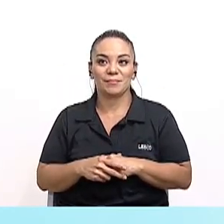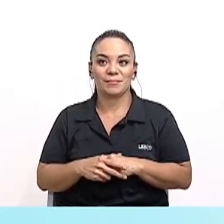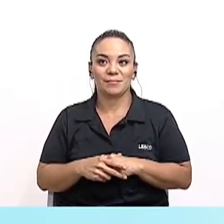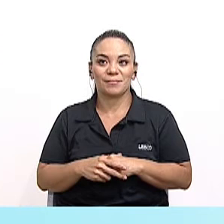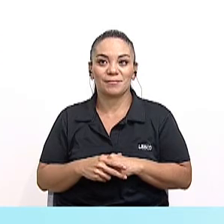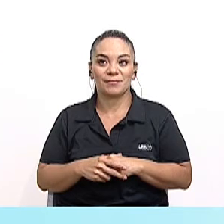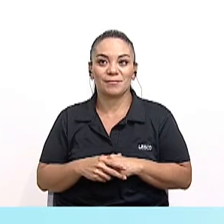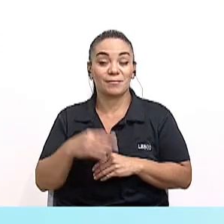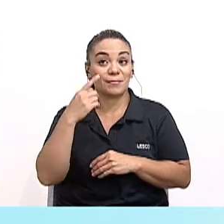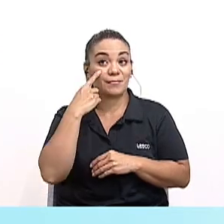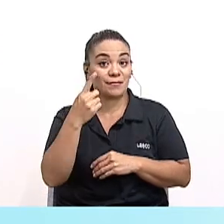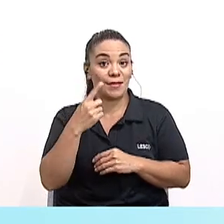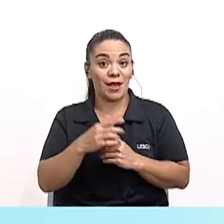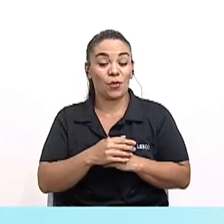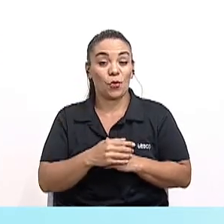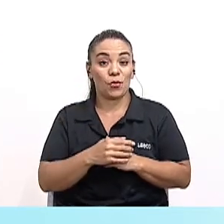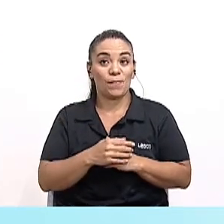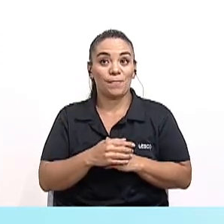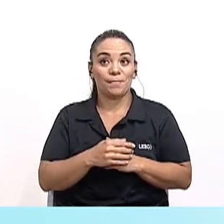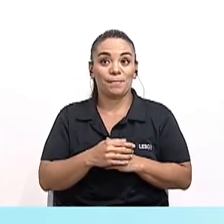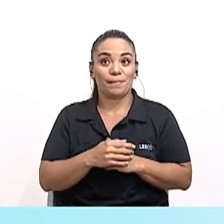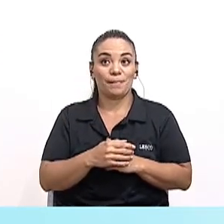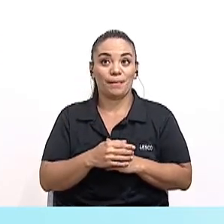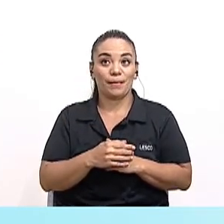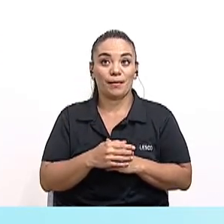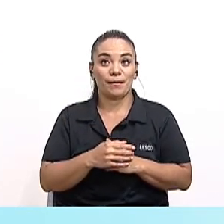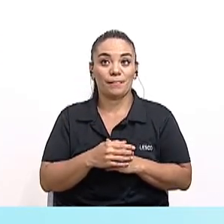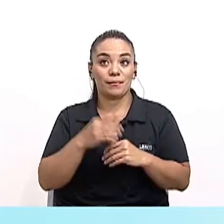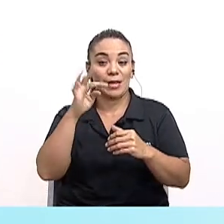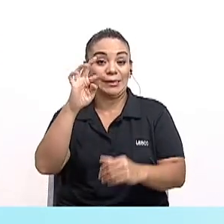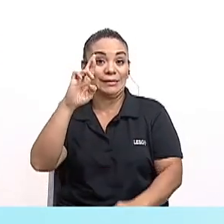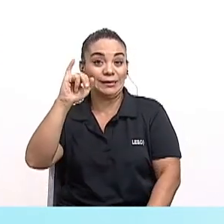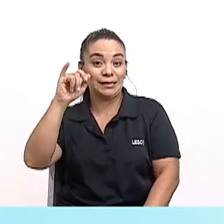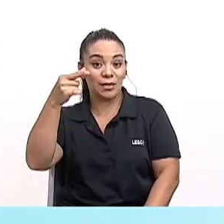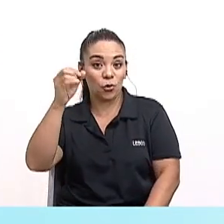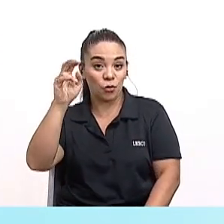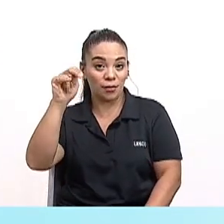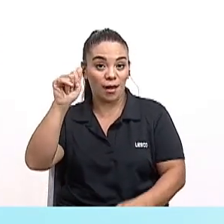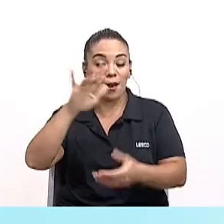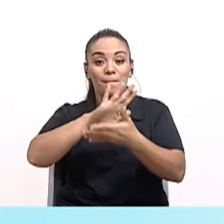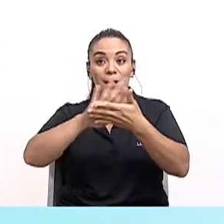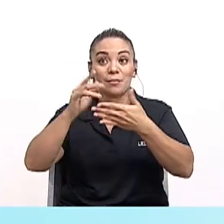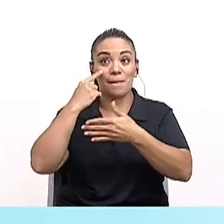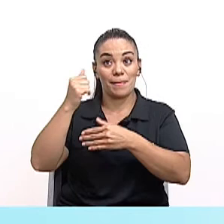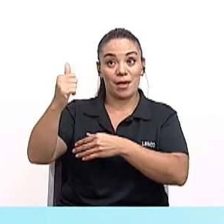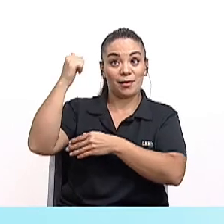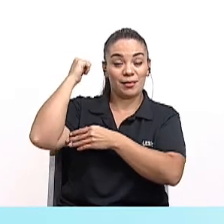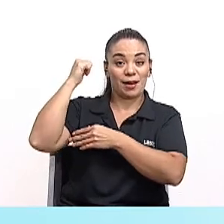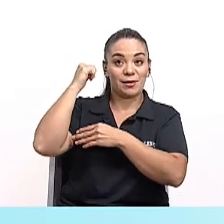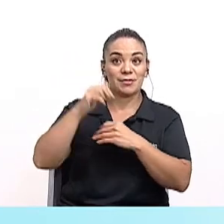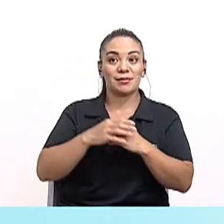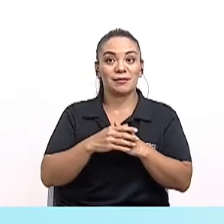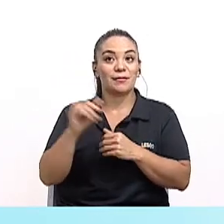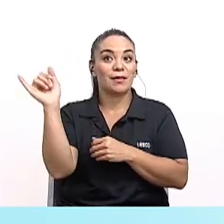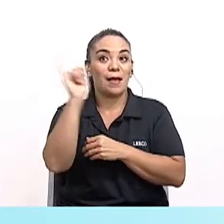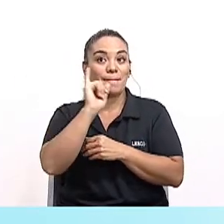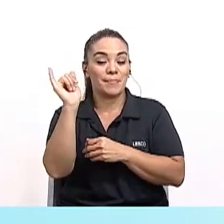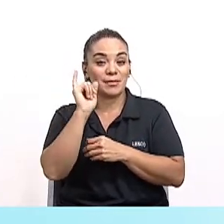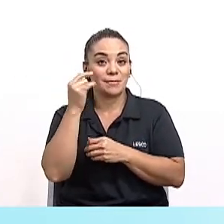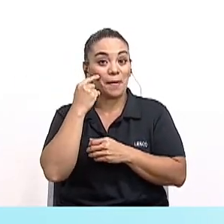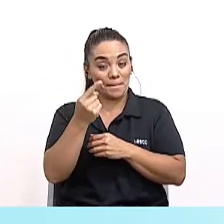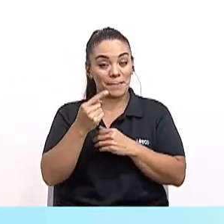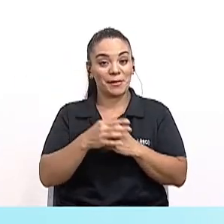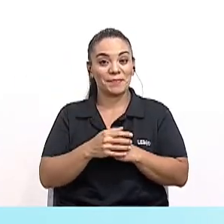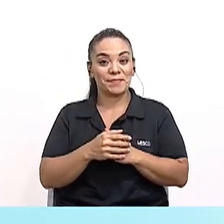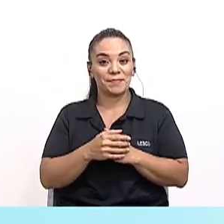Ahora tengo una geometría que es trigonal plana, que es esta imagen que está acá atrás, que es esta misma que yo tengo acá.